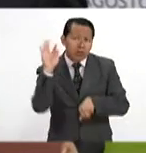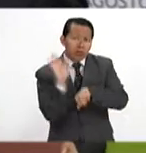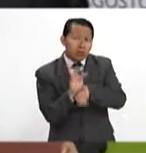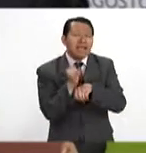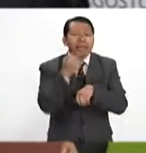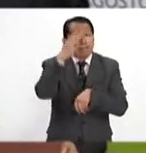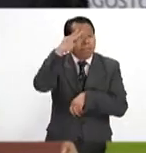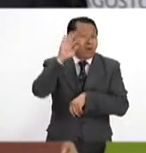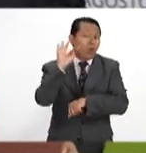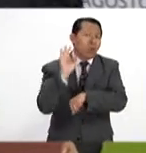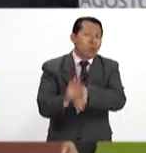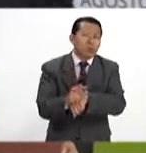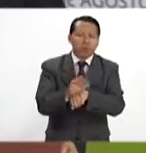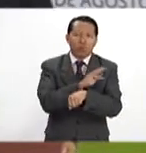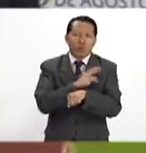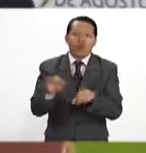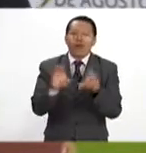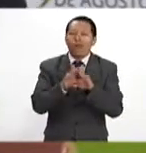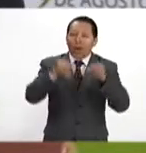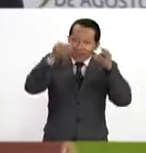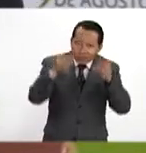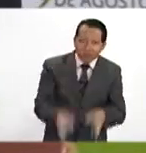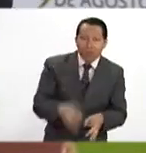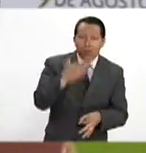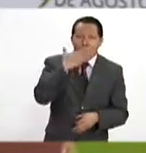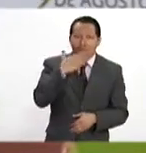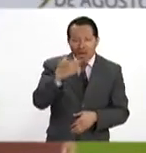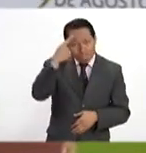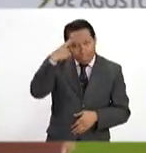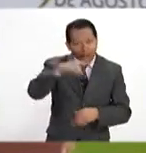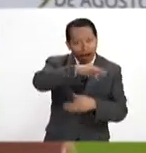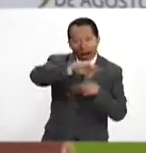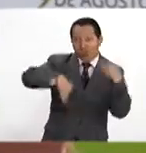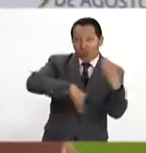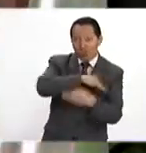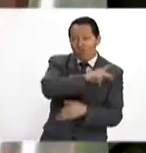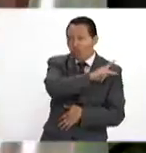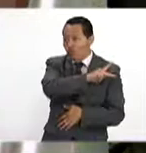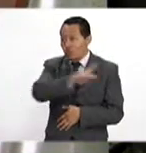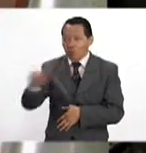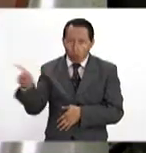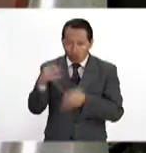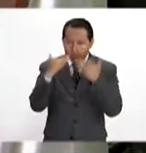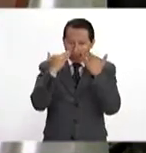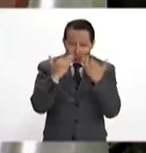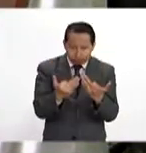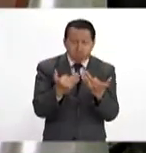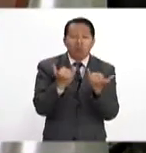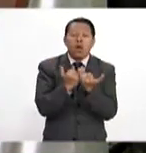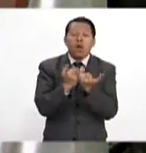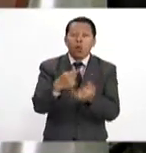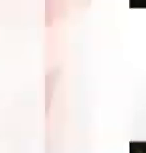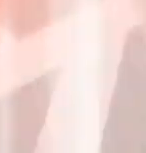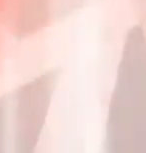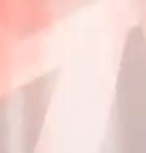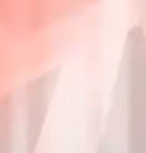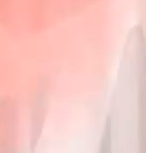por seguir siendo un ejemplo para toda la República. Está en sus manos cambiar y transformar a México.